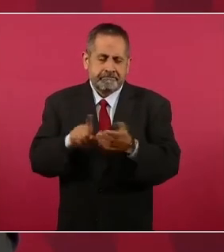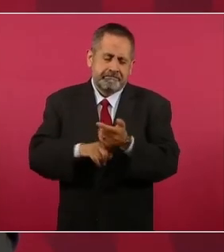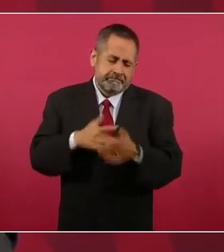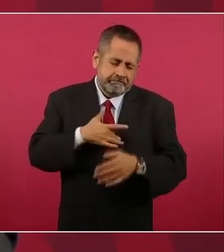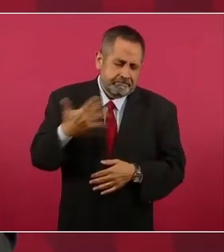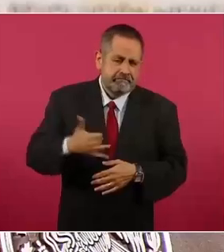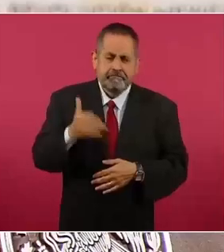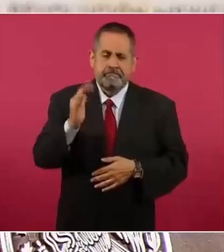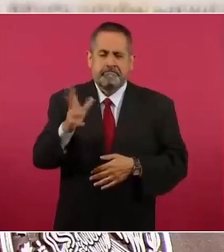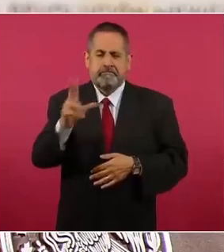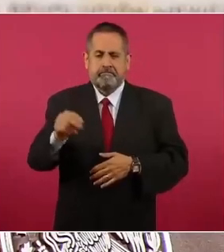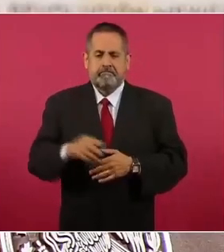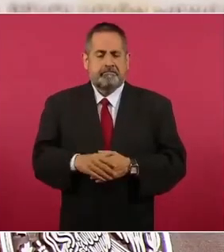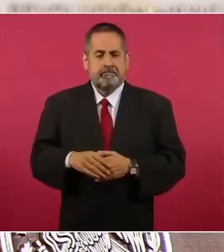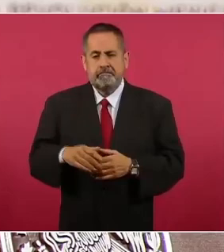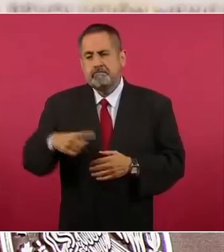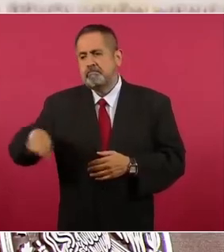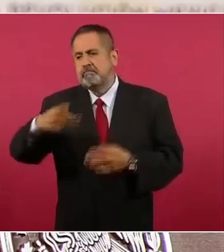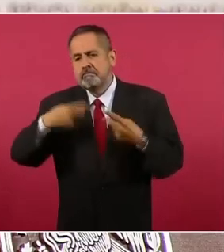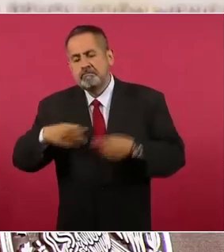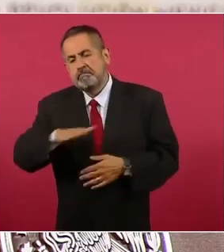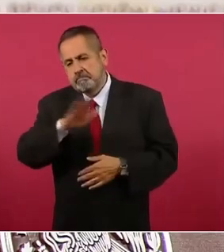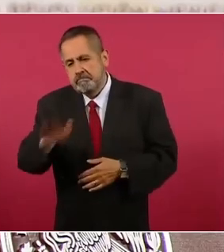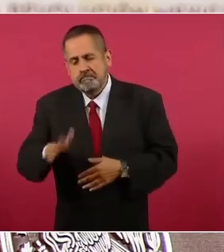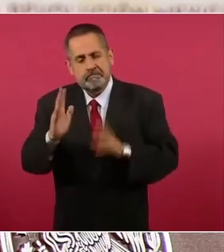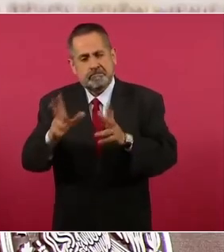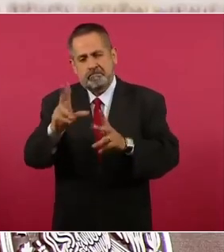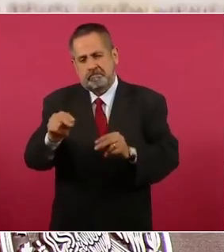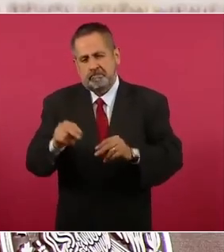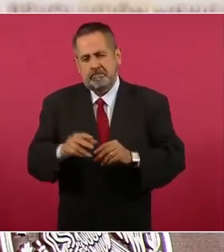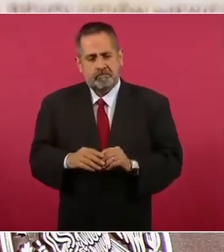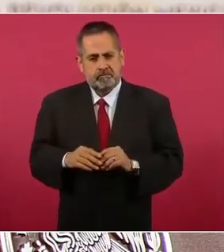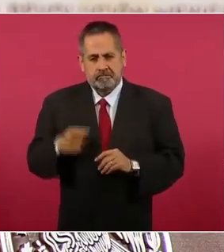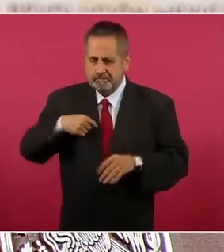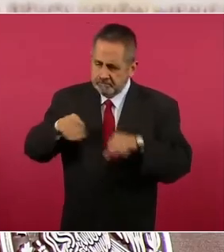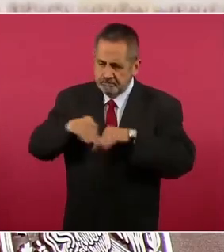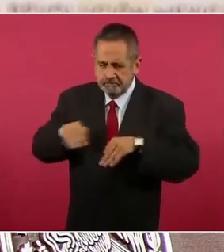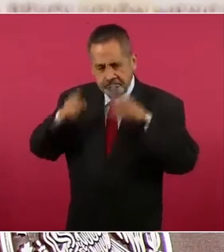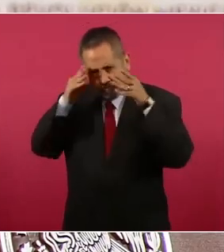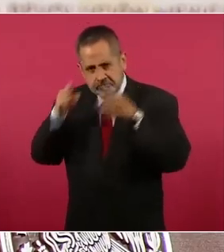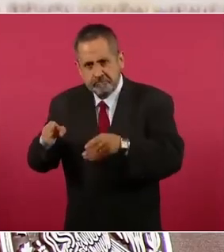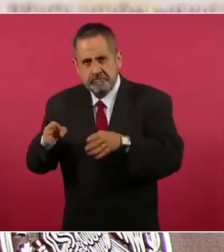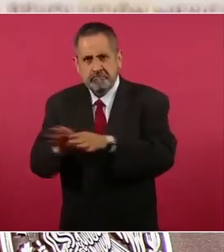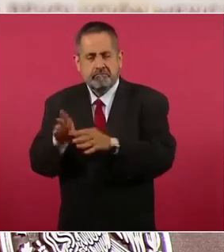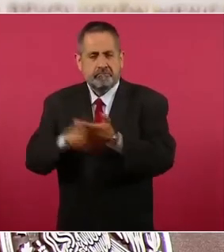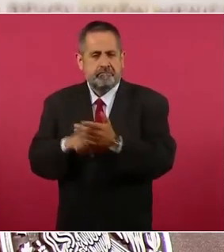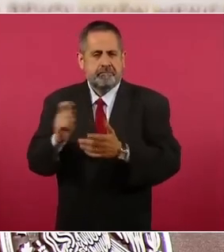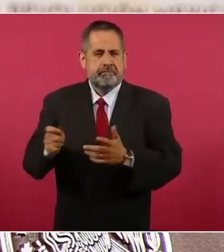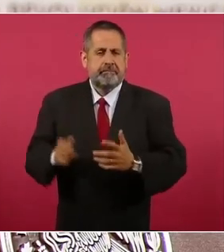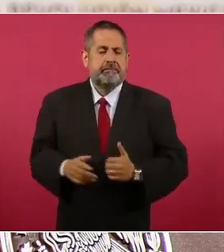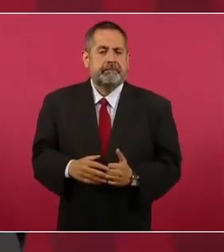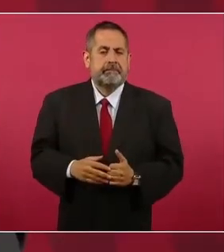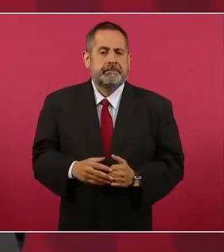dolorosos, que nadie pierda la vida, hacer nuestro trabajo y